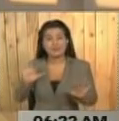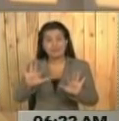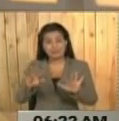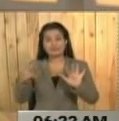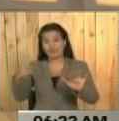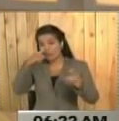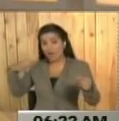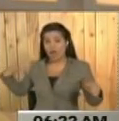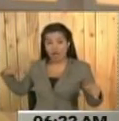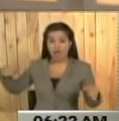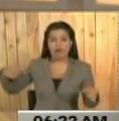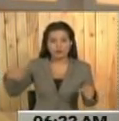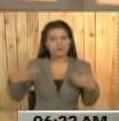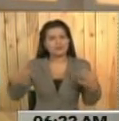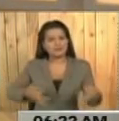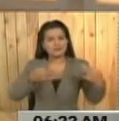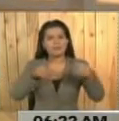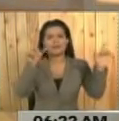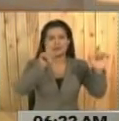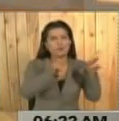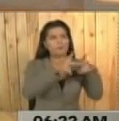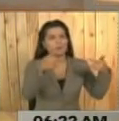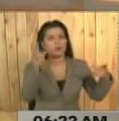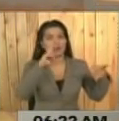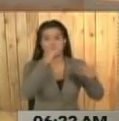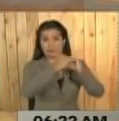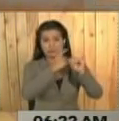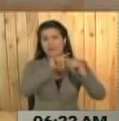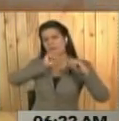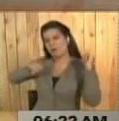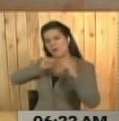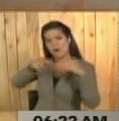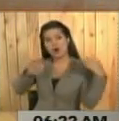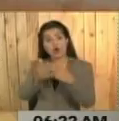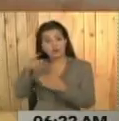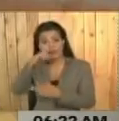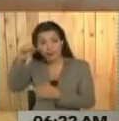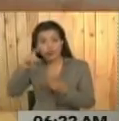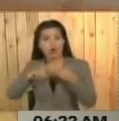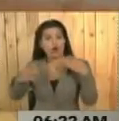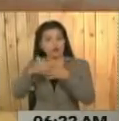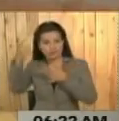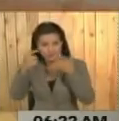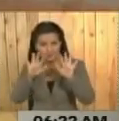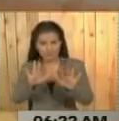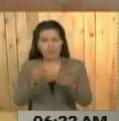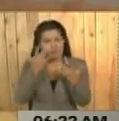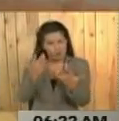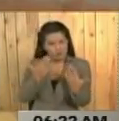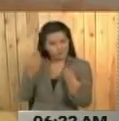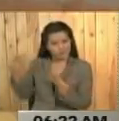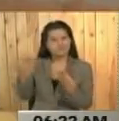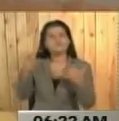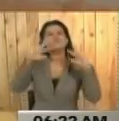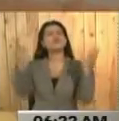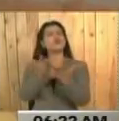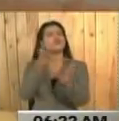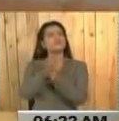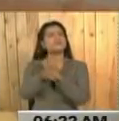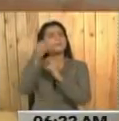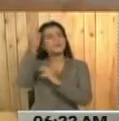arremetido contra la gestión del comandante Chávez y ahora con la del presidente Nicolás Maduro veamos una muestra de lo que dice el mundo de